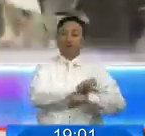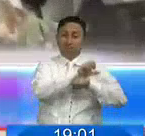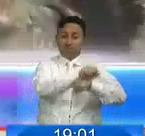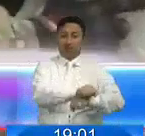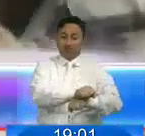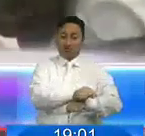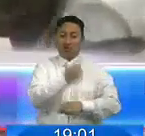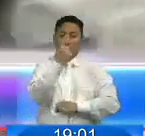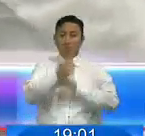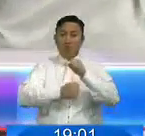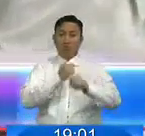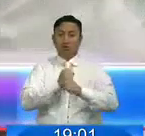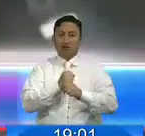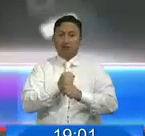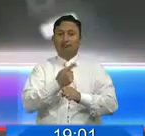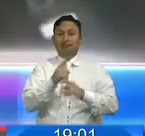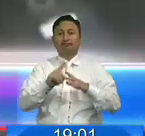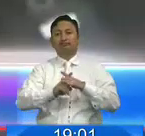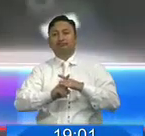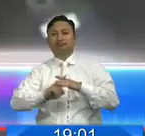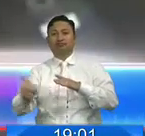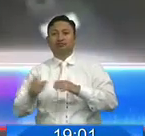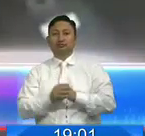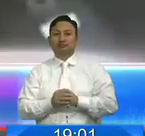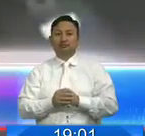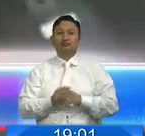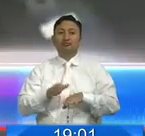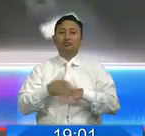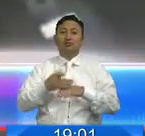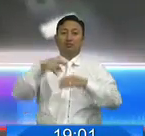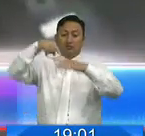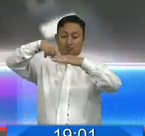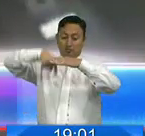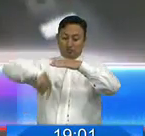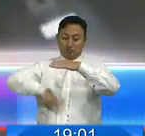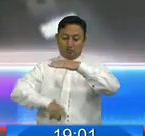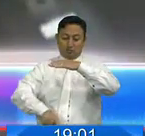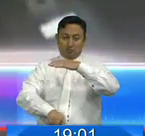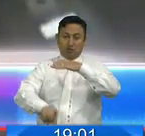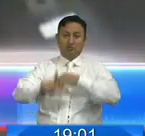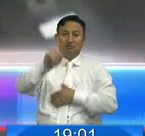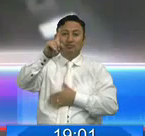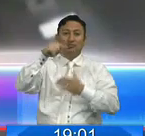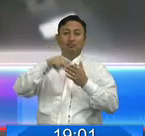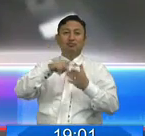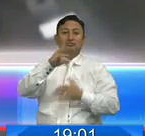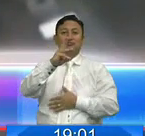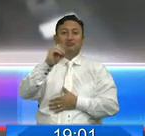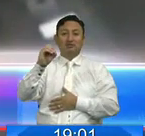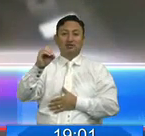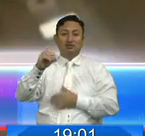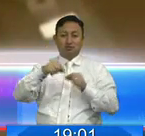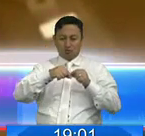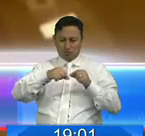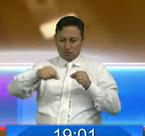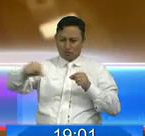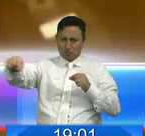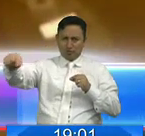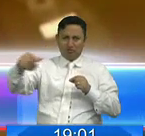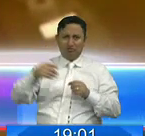luego de un año, este escapó de la prisión a través de un túnel de aproximadamente 1,600 metros de largo.